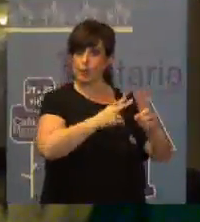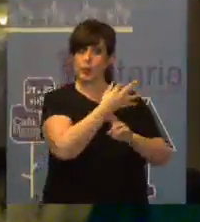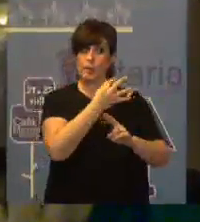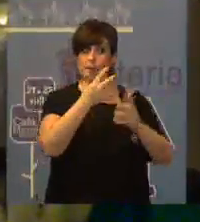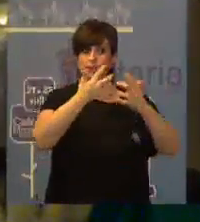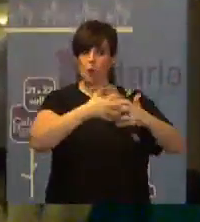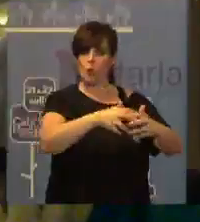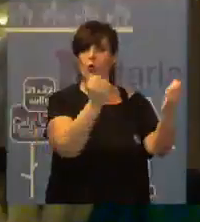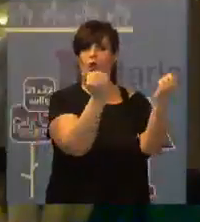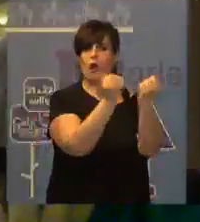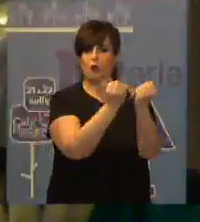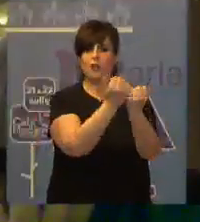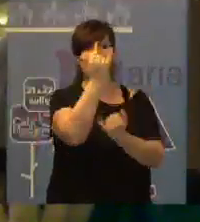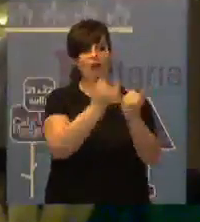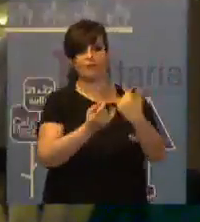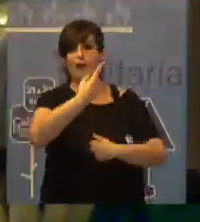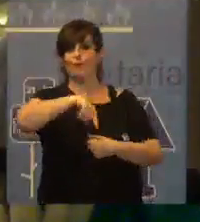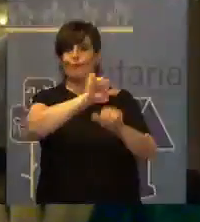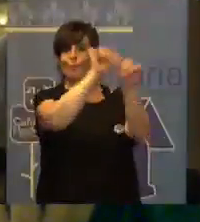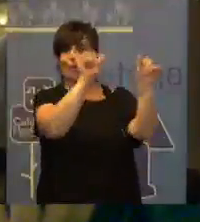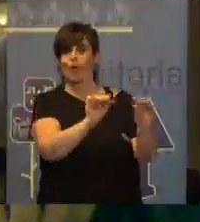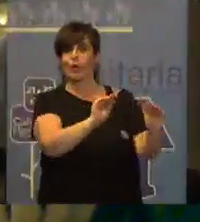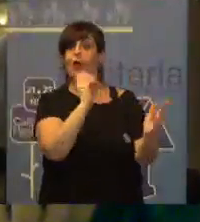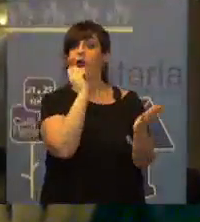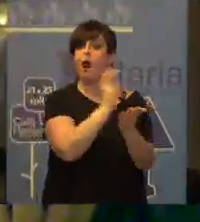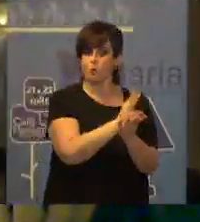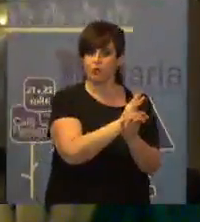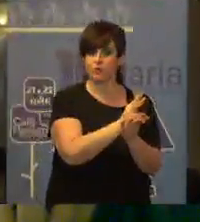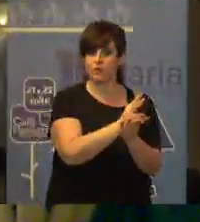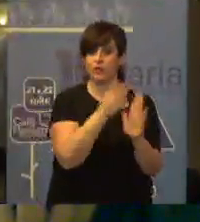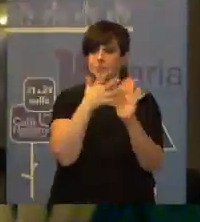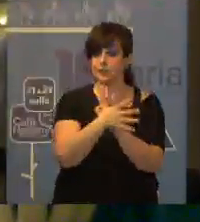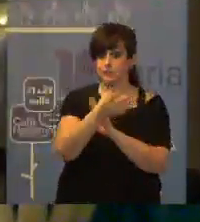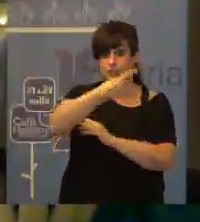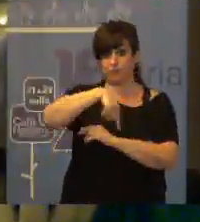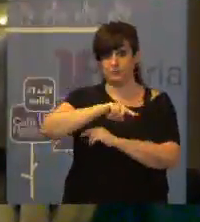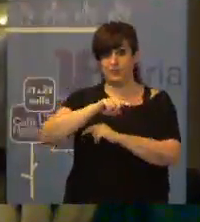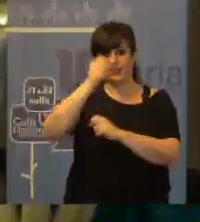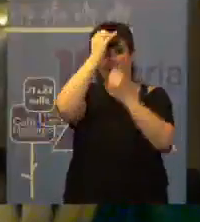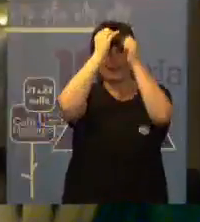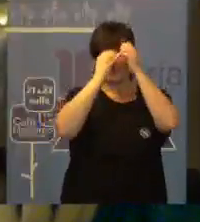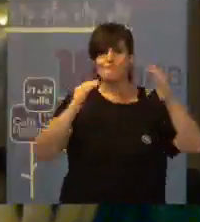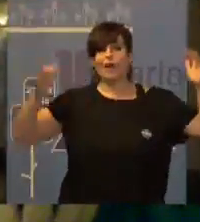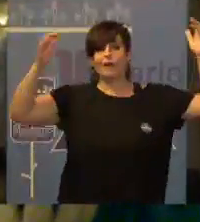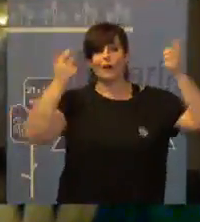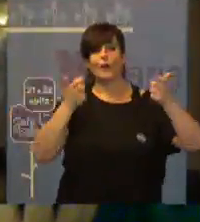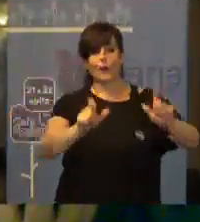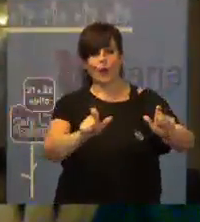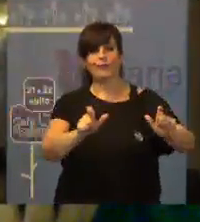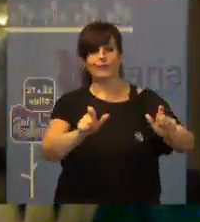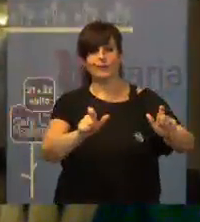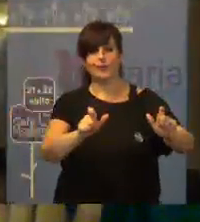auxiliares e apostamos por ese modelo. Eso implica a construción dun imaginario colectivo do